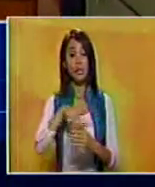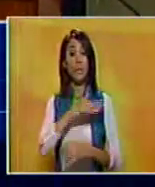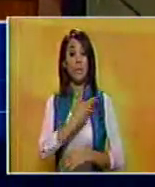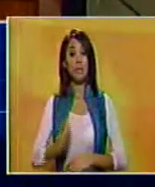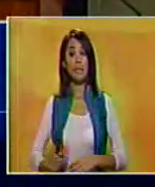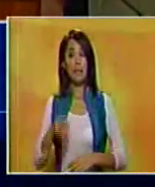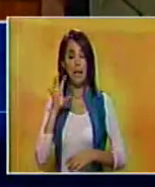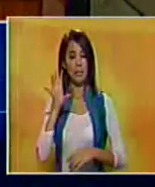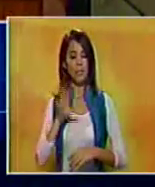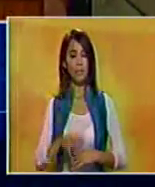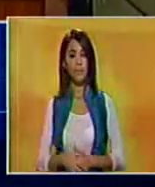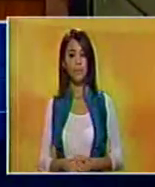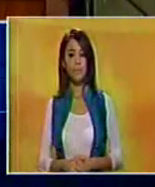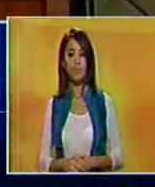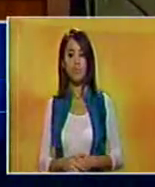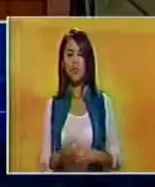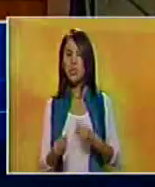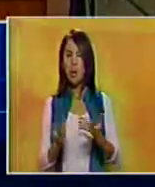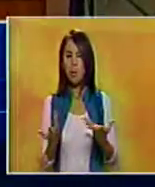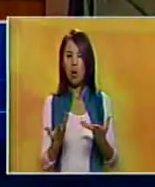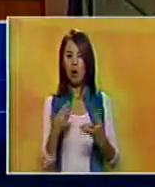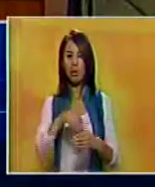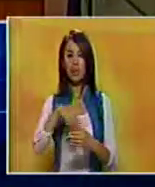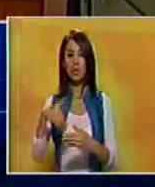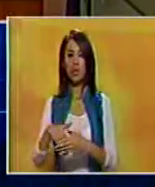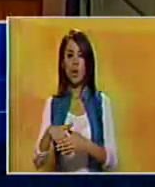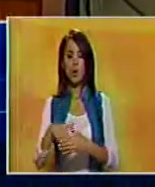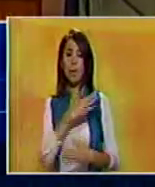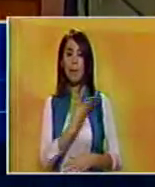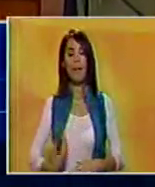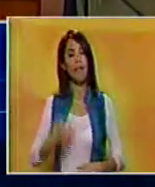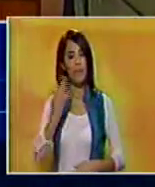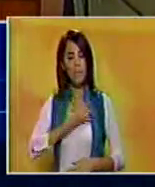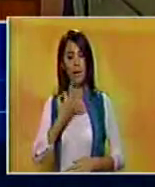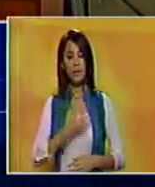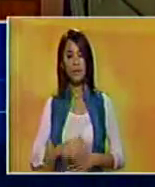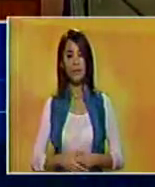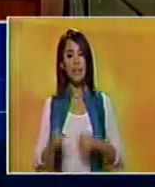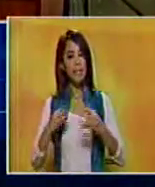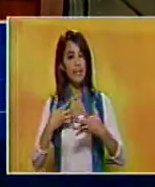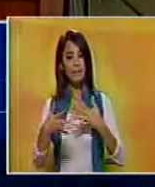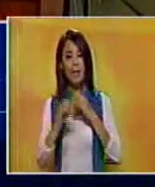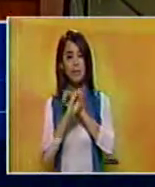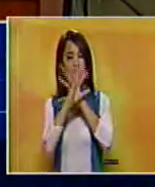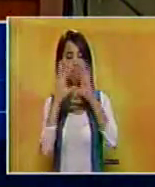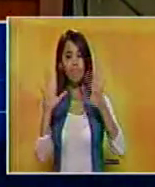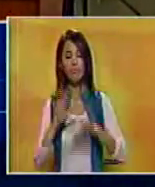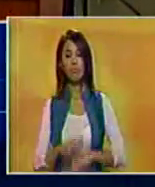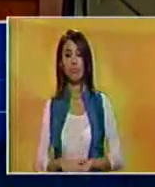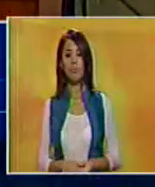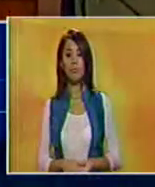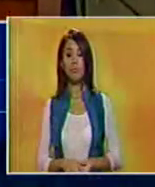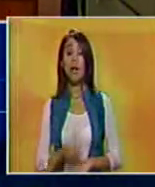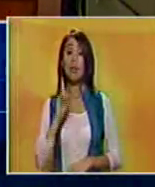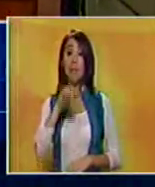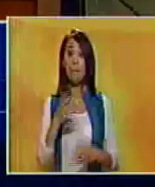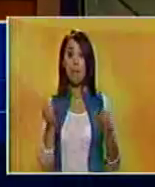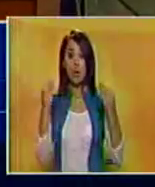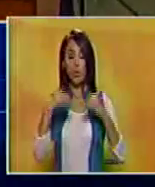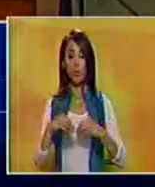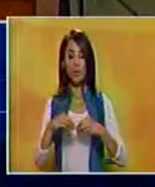que vea cómo se hacen unas elecciones verdaderas y realmente limpias. Hemos acordado también